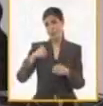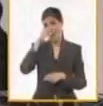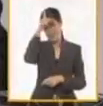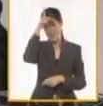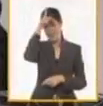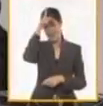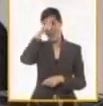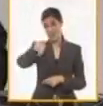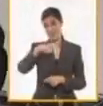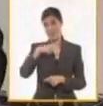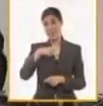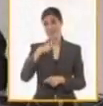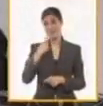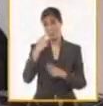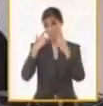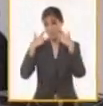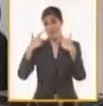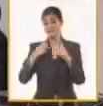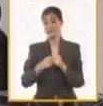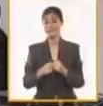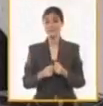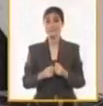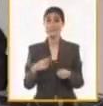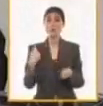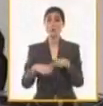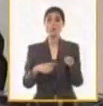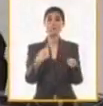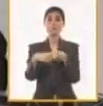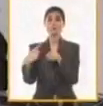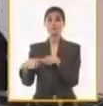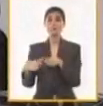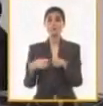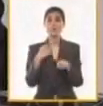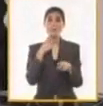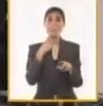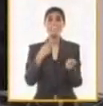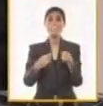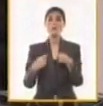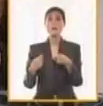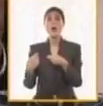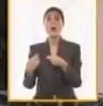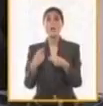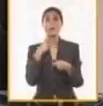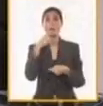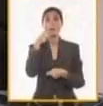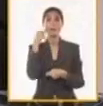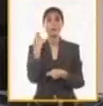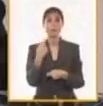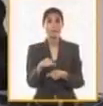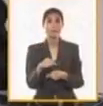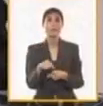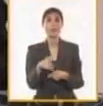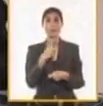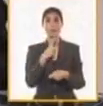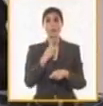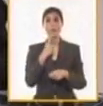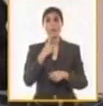vez emitía muchos productos hacia el mercado ruso, porque es el mercado de